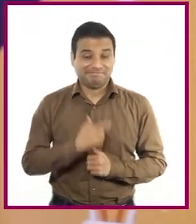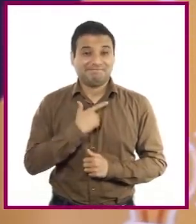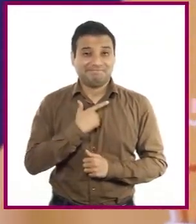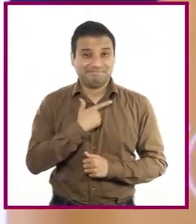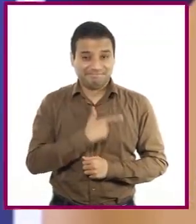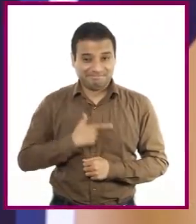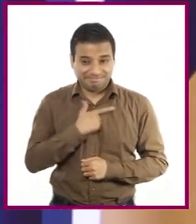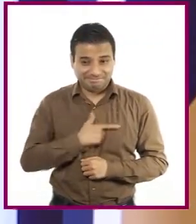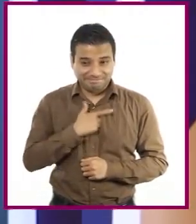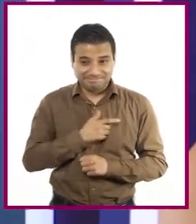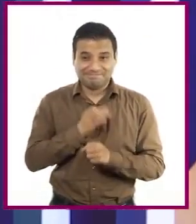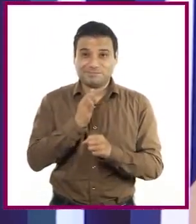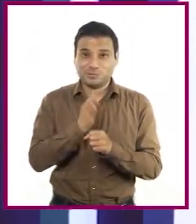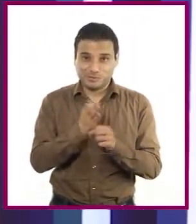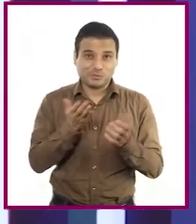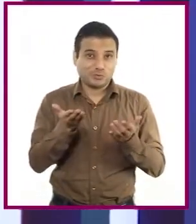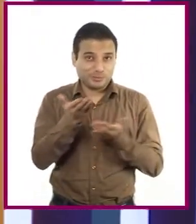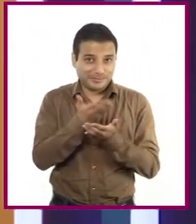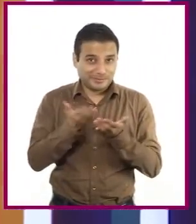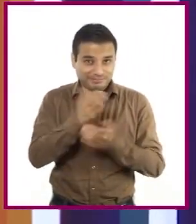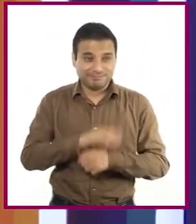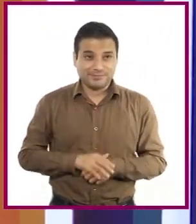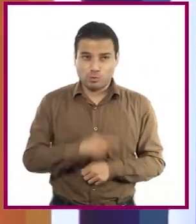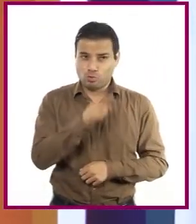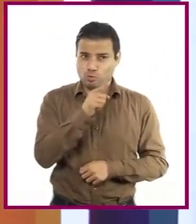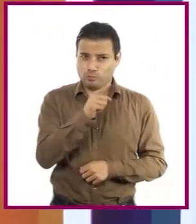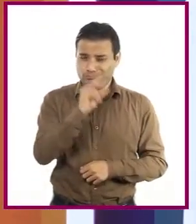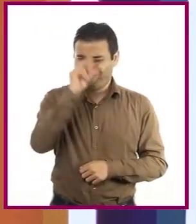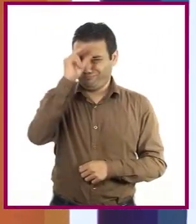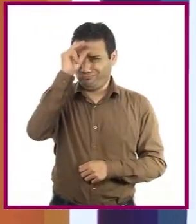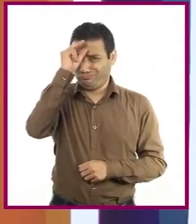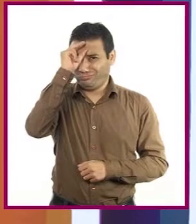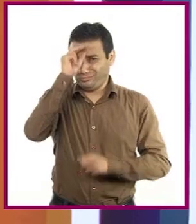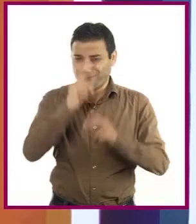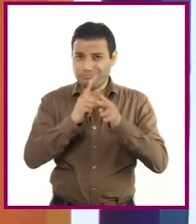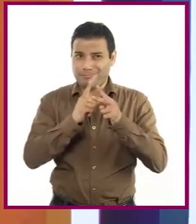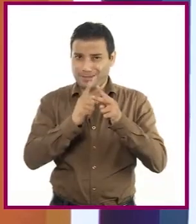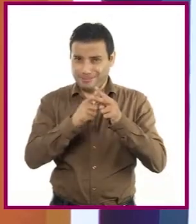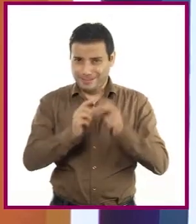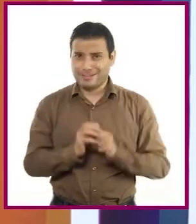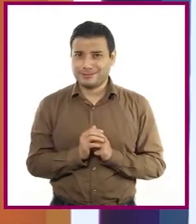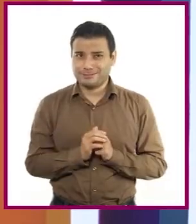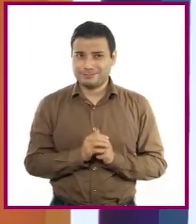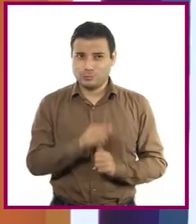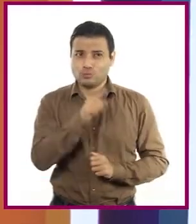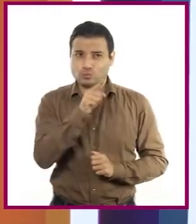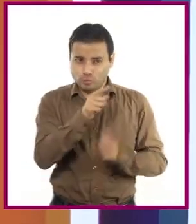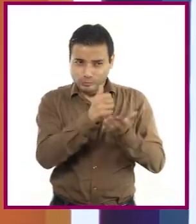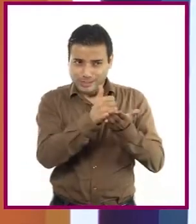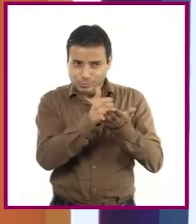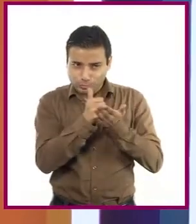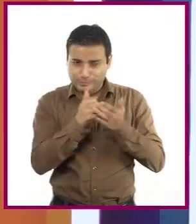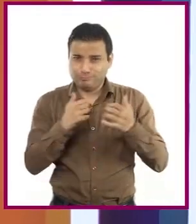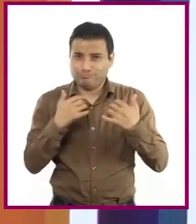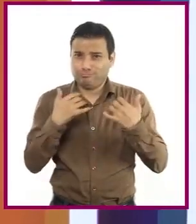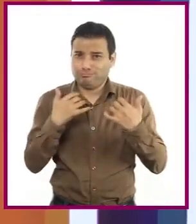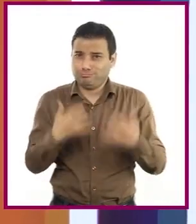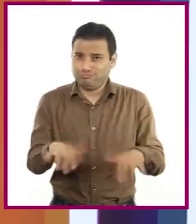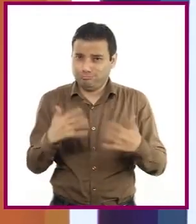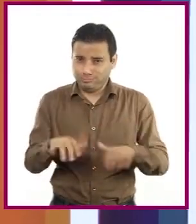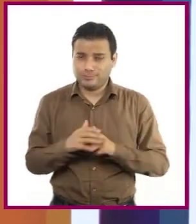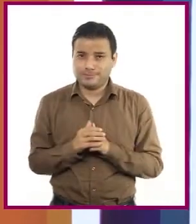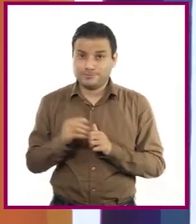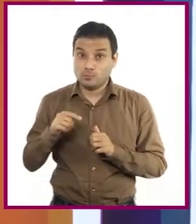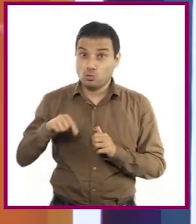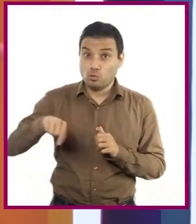esta lección contigo. Ya sé que eres hábil en matemáticas y que cuento con tu valiosa y entusiasta participación para que ustedes